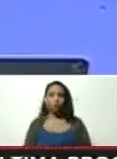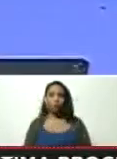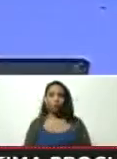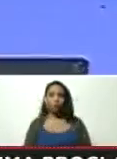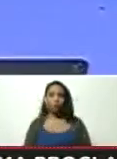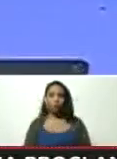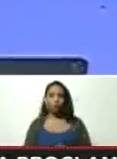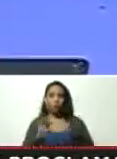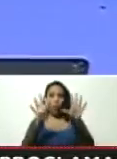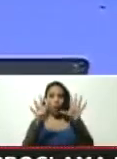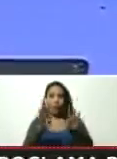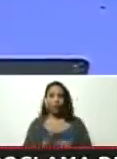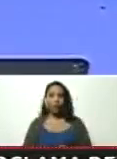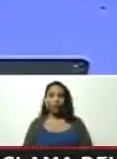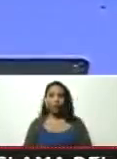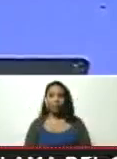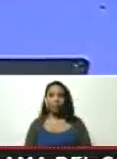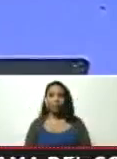7, 8, 9,